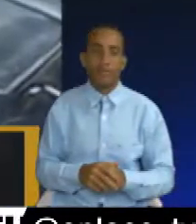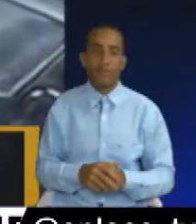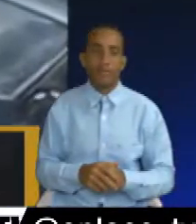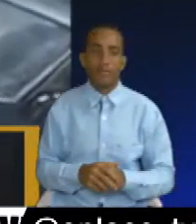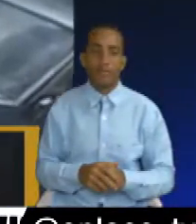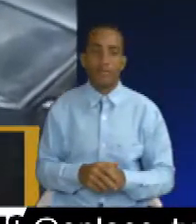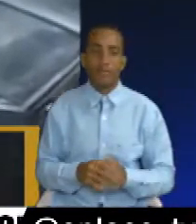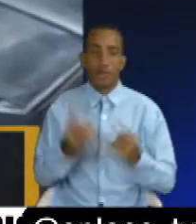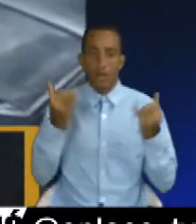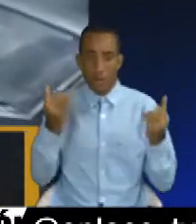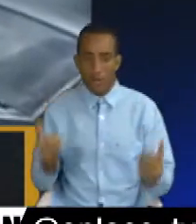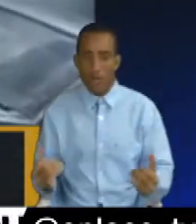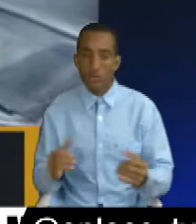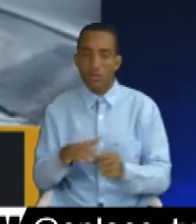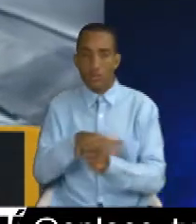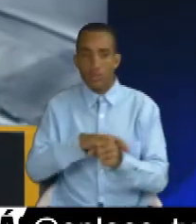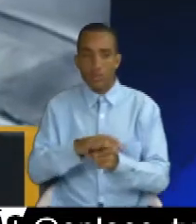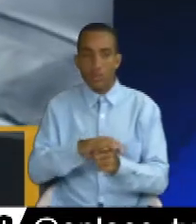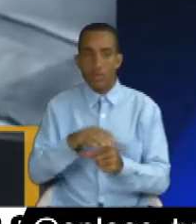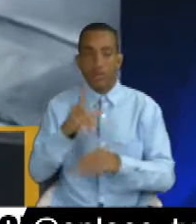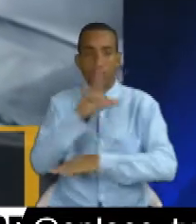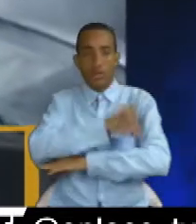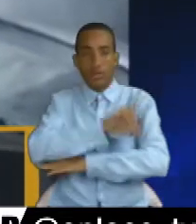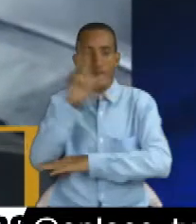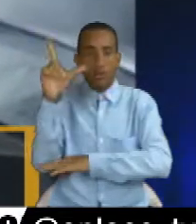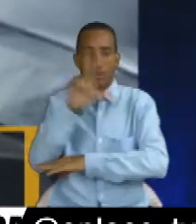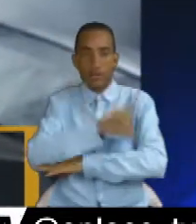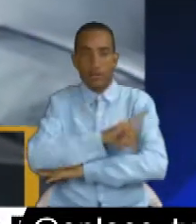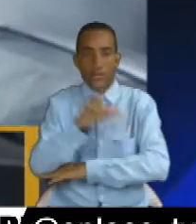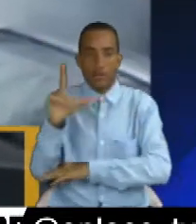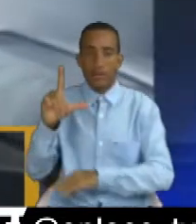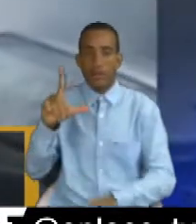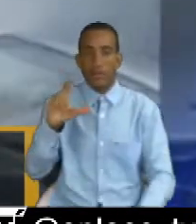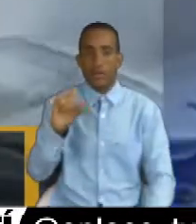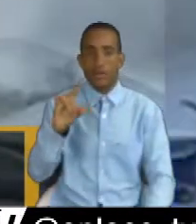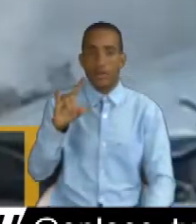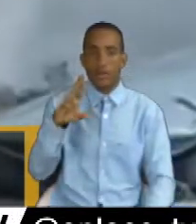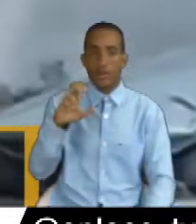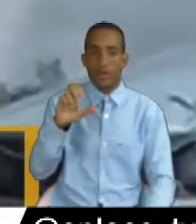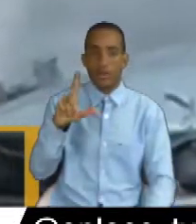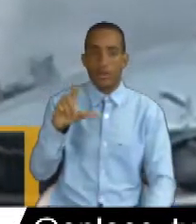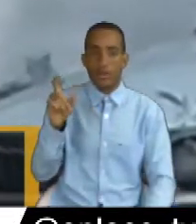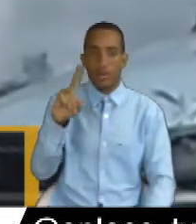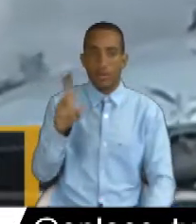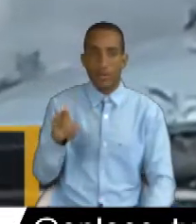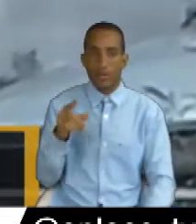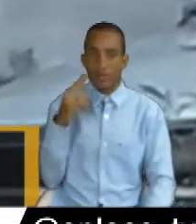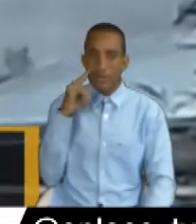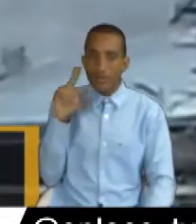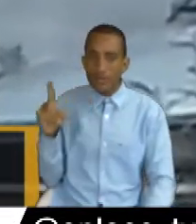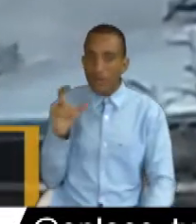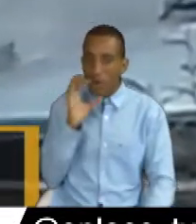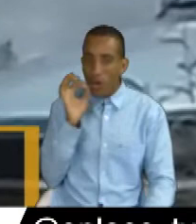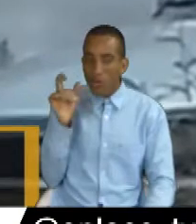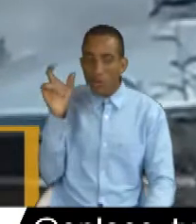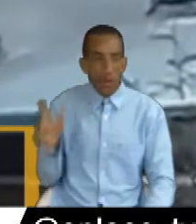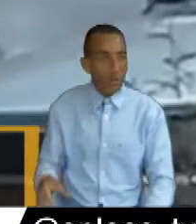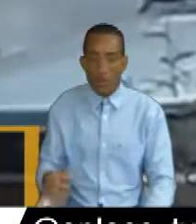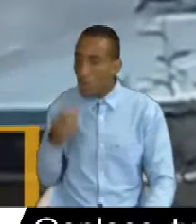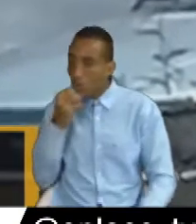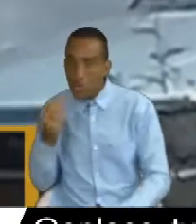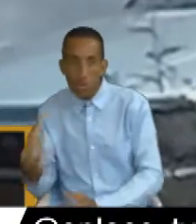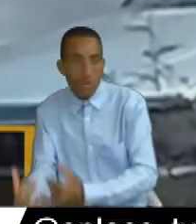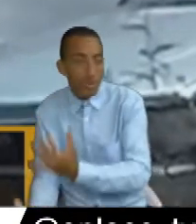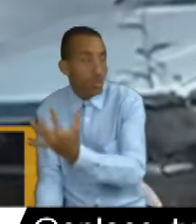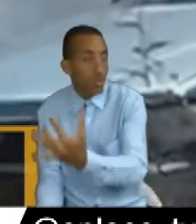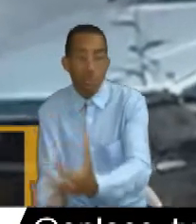Ahora nos vamos al barrio Los Laureles, donde nuestro reportero ciudadano denuncia a este hombre que se ve en la fotografía quemando la basura a plena luz del